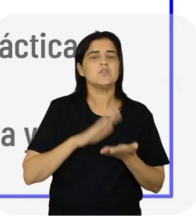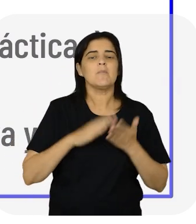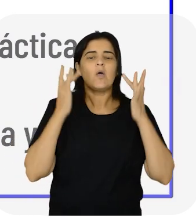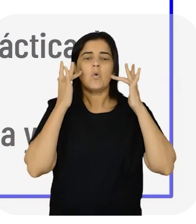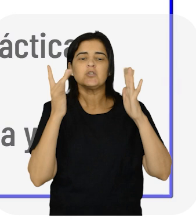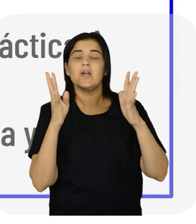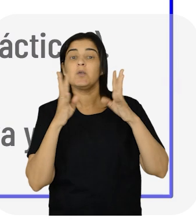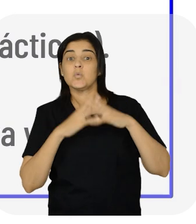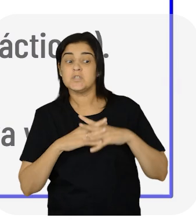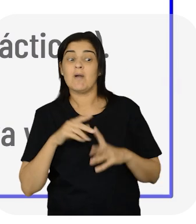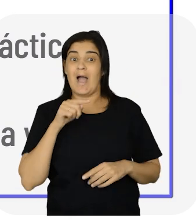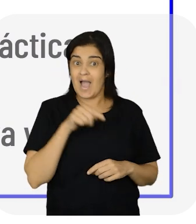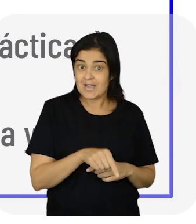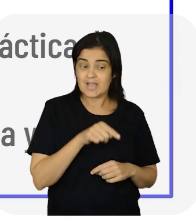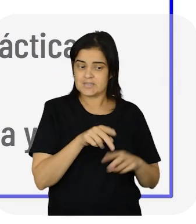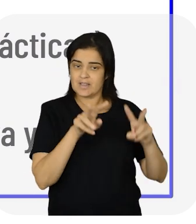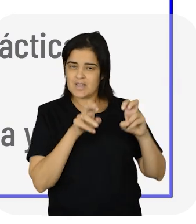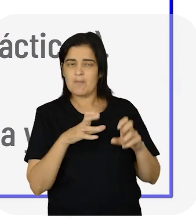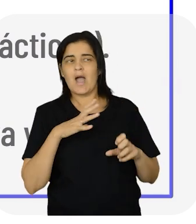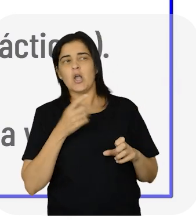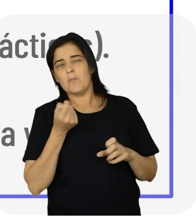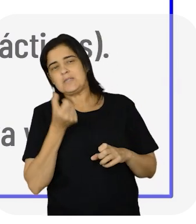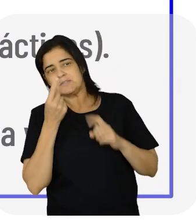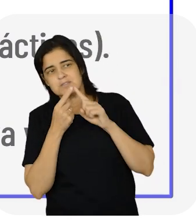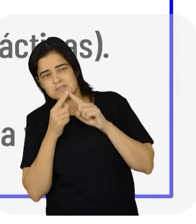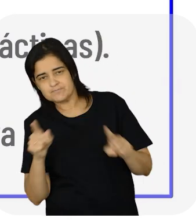donde vemos que hay una grieta,